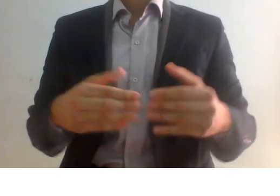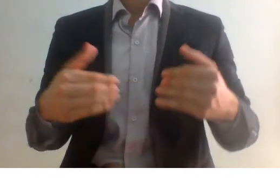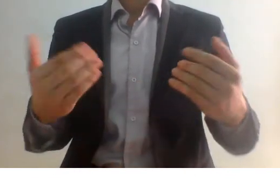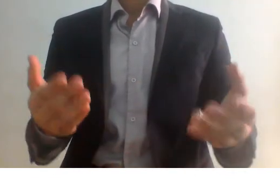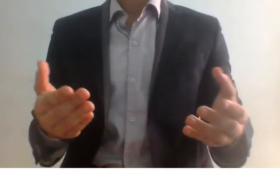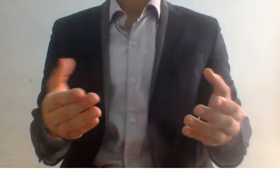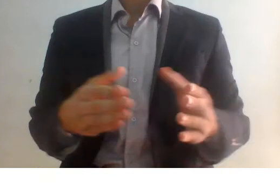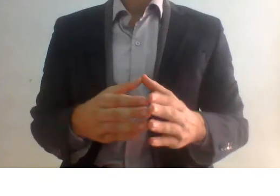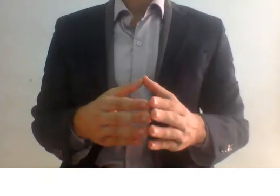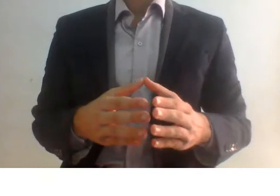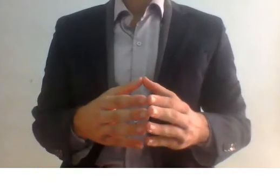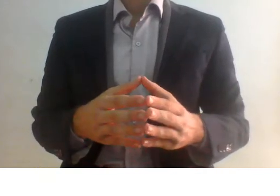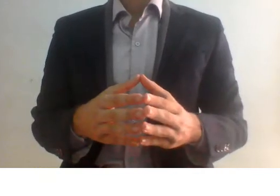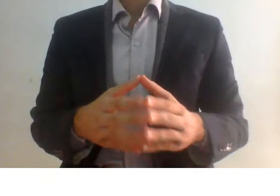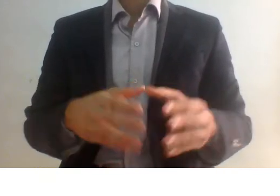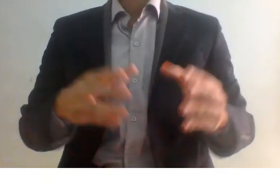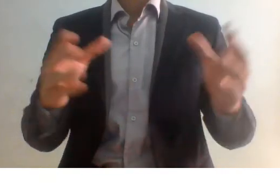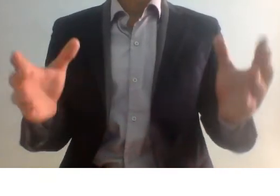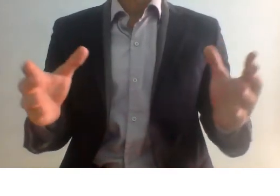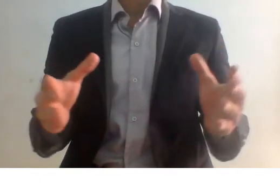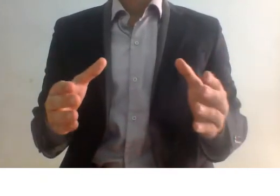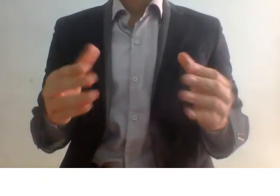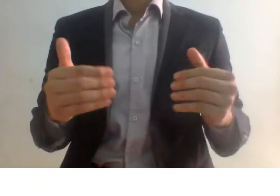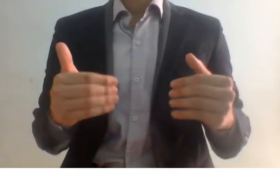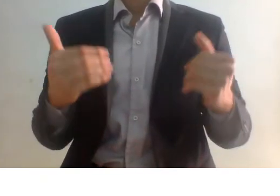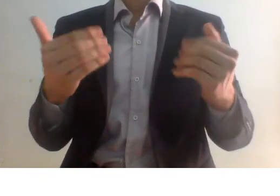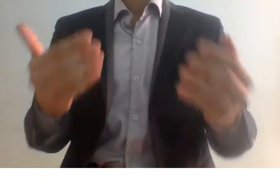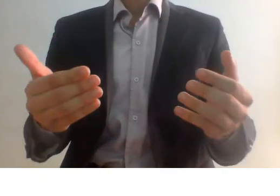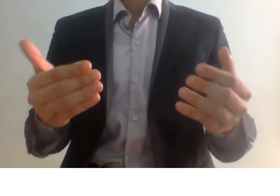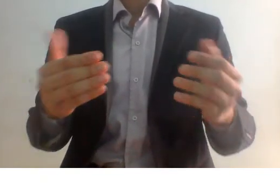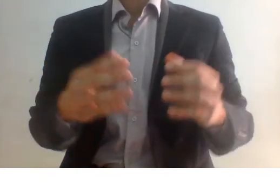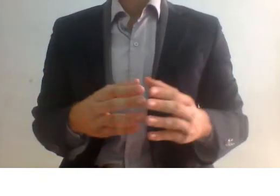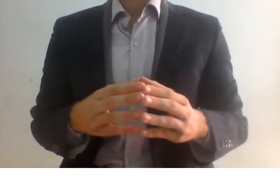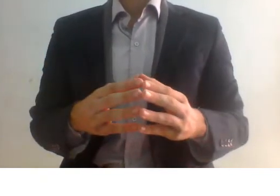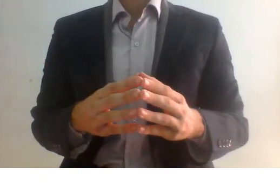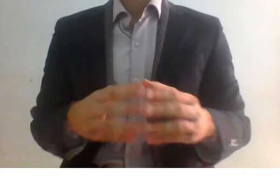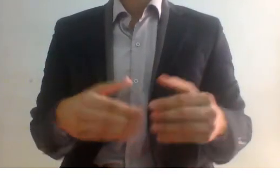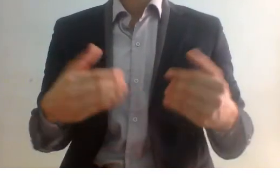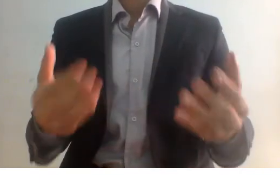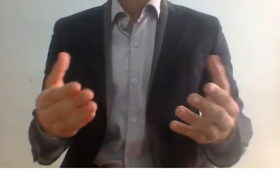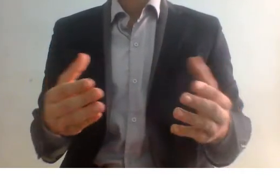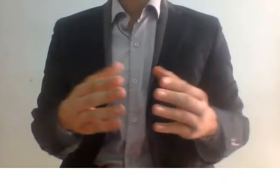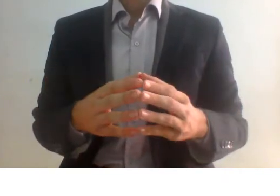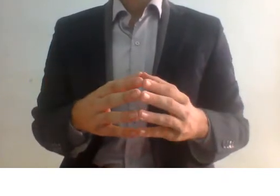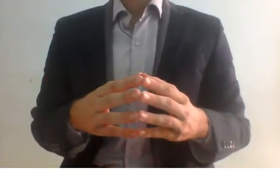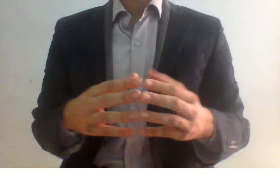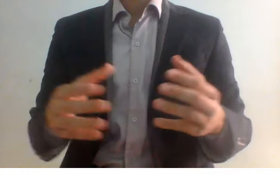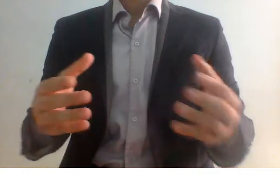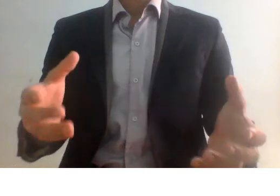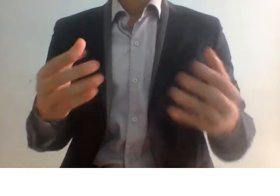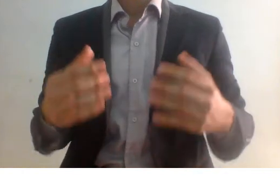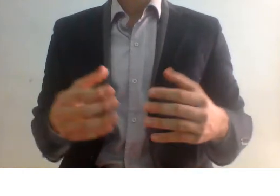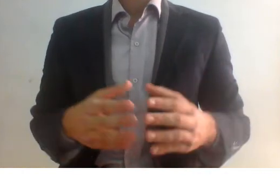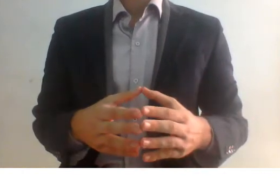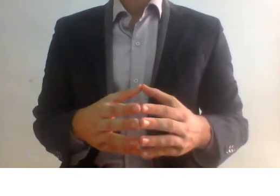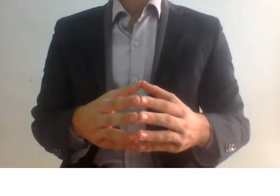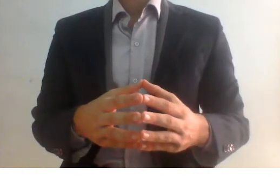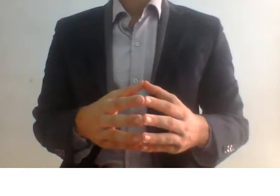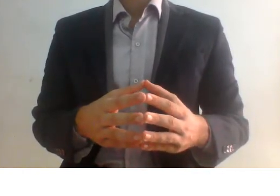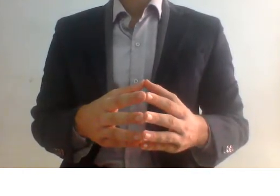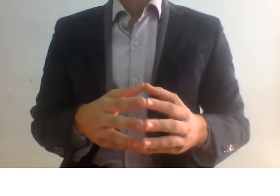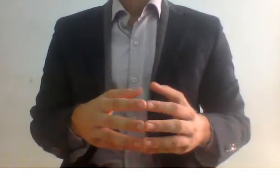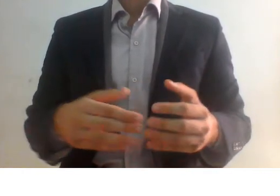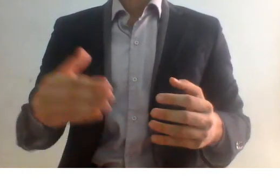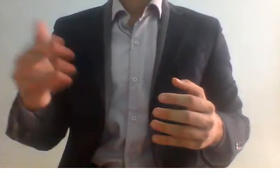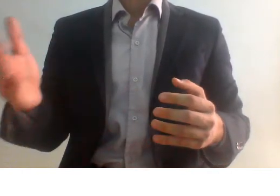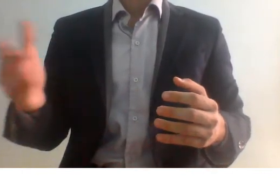generar economía, pero la economía se va a ir precisamente a tu bolsillo, mientras que una población mayoritaria que está contratado bajo estos esquemas, ¿qué les va a ocurrir? Pues